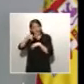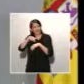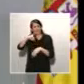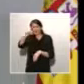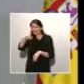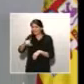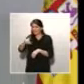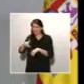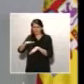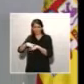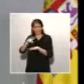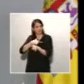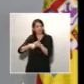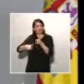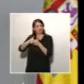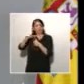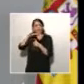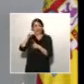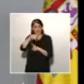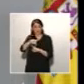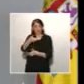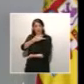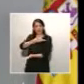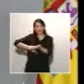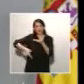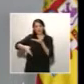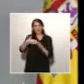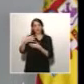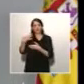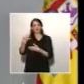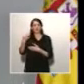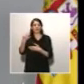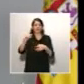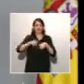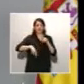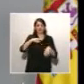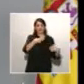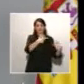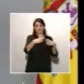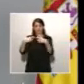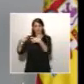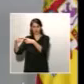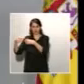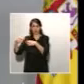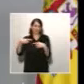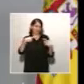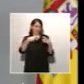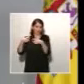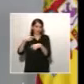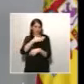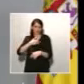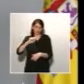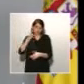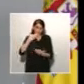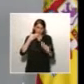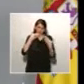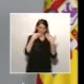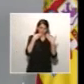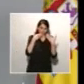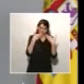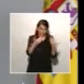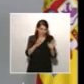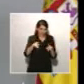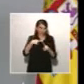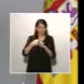con toda la colaboración del sector, a los cuales quiero trasladar todo el agradecimiento, así como a los profesionales desde las sociedades